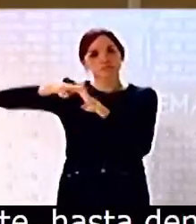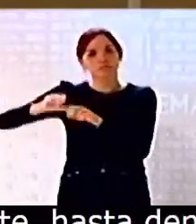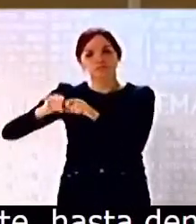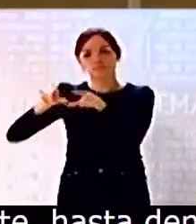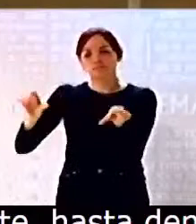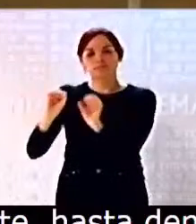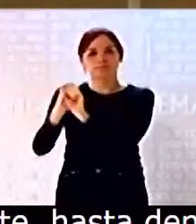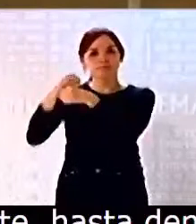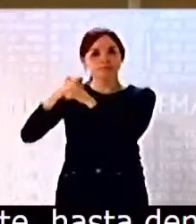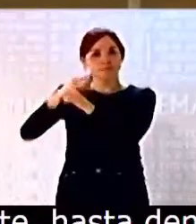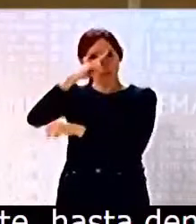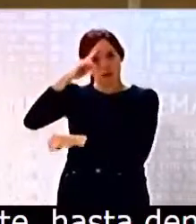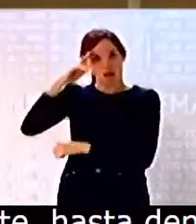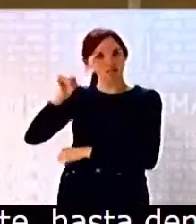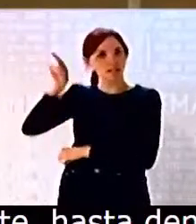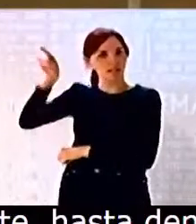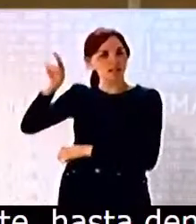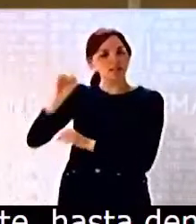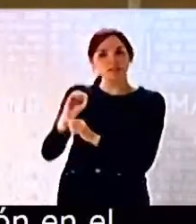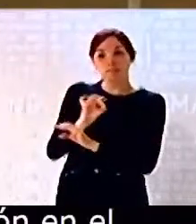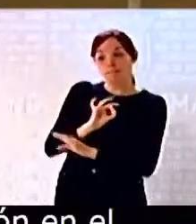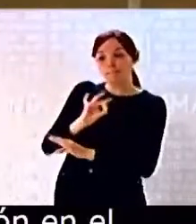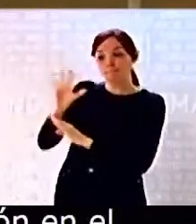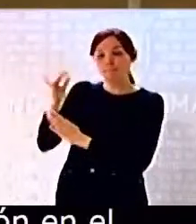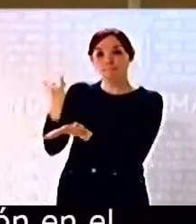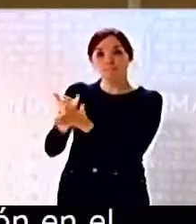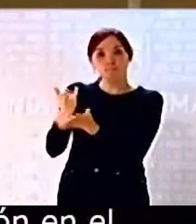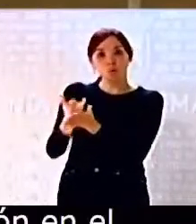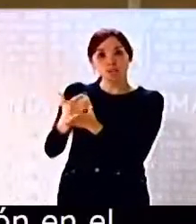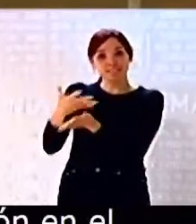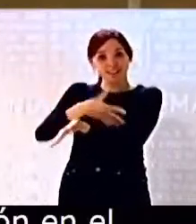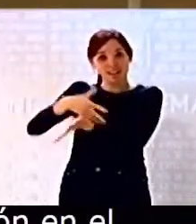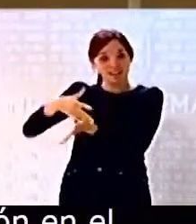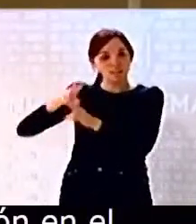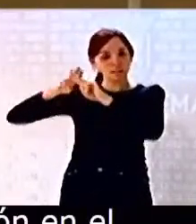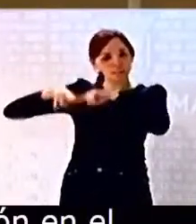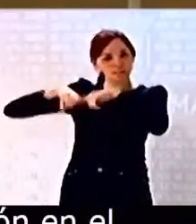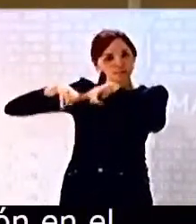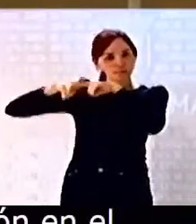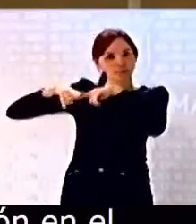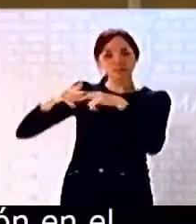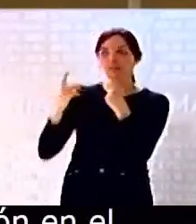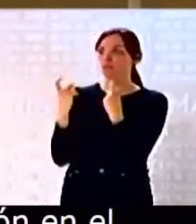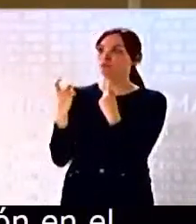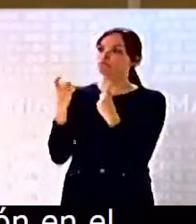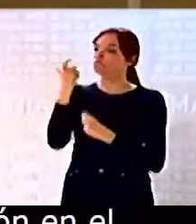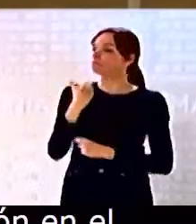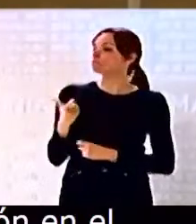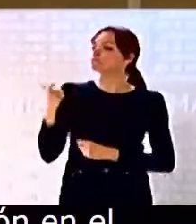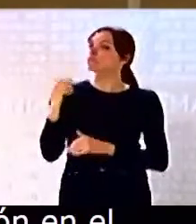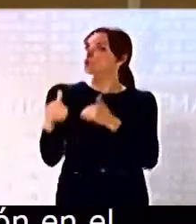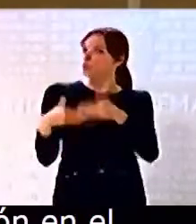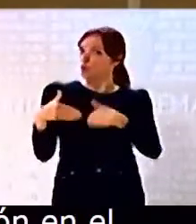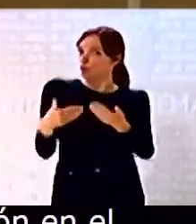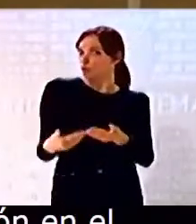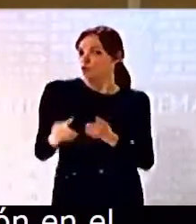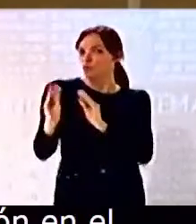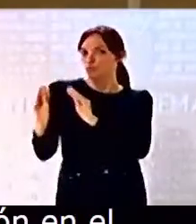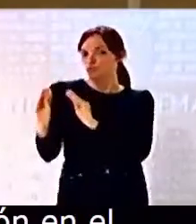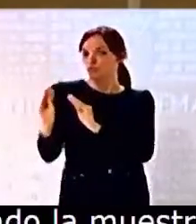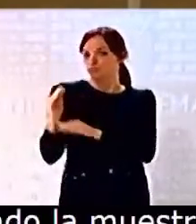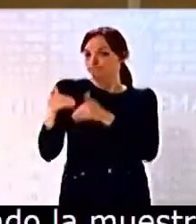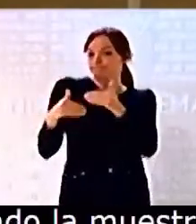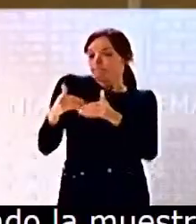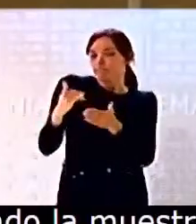de Majadahonda, que es donde hemos enviado la muestra a secuenciar, necesita de un proceso de